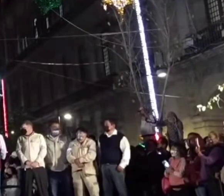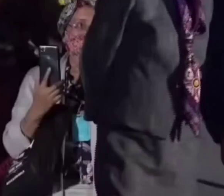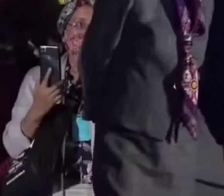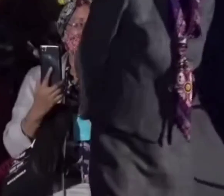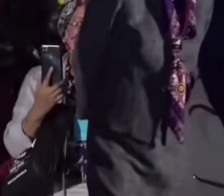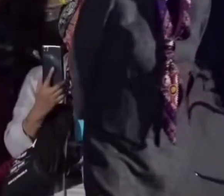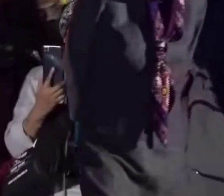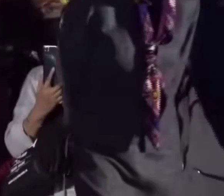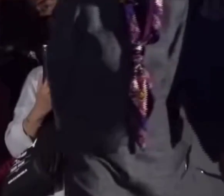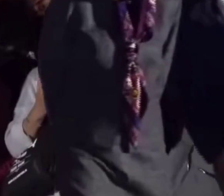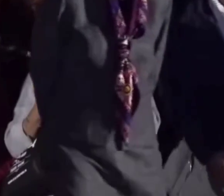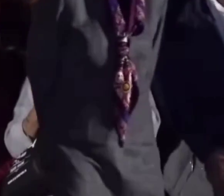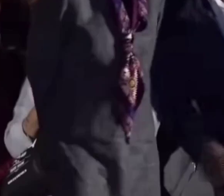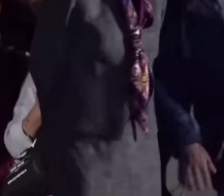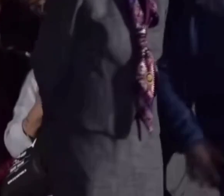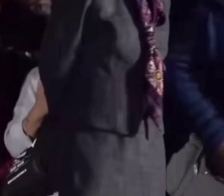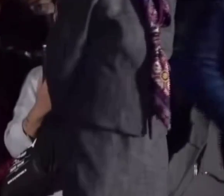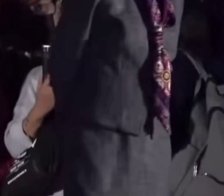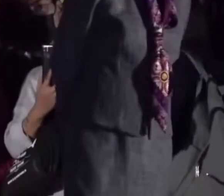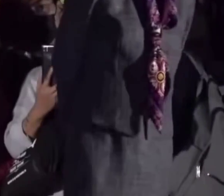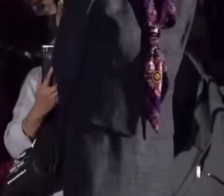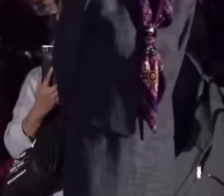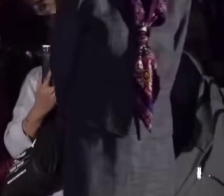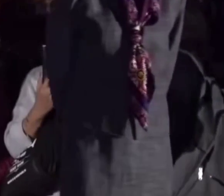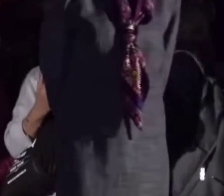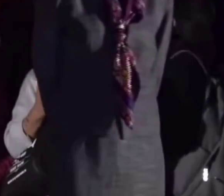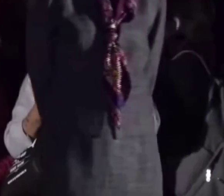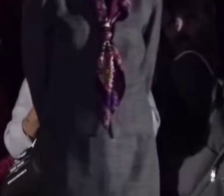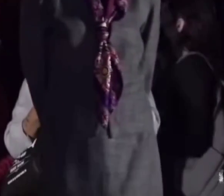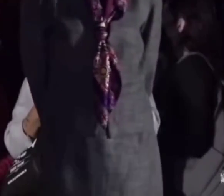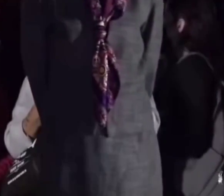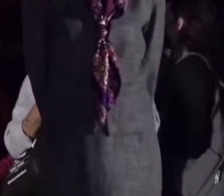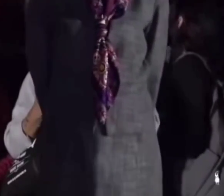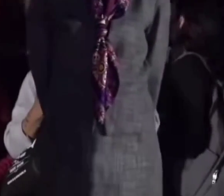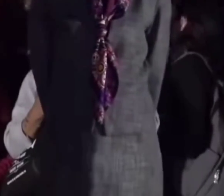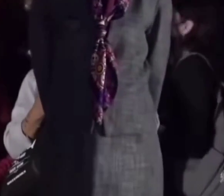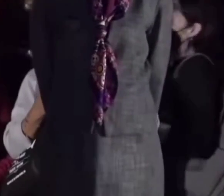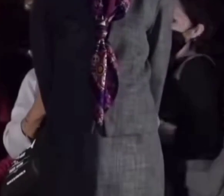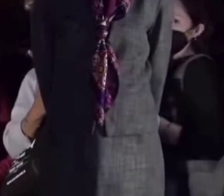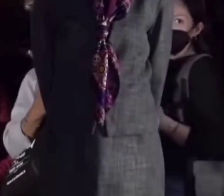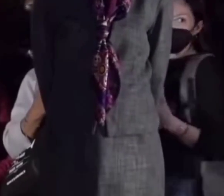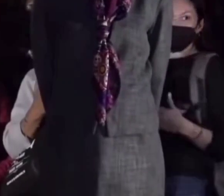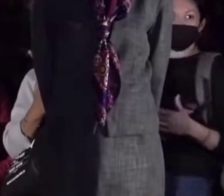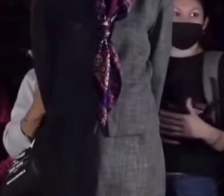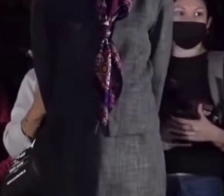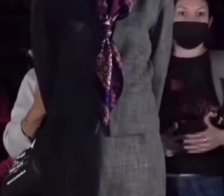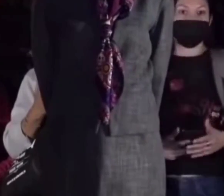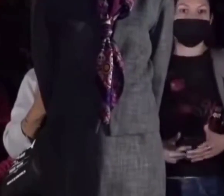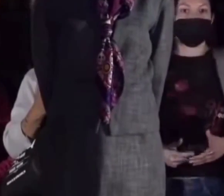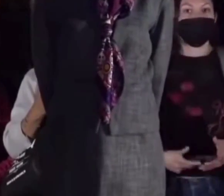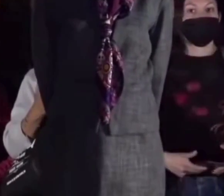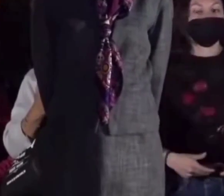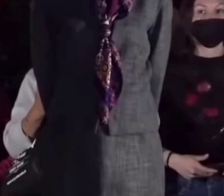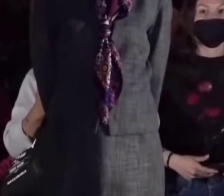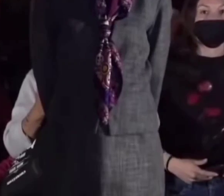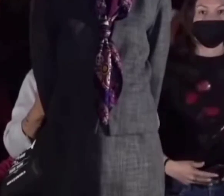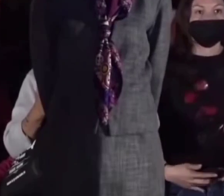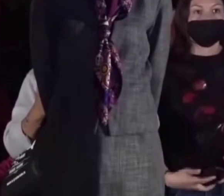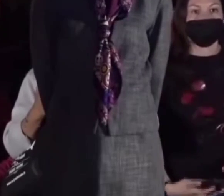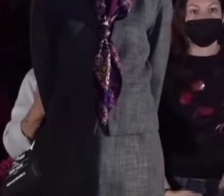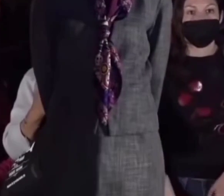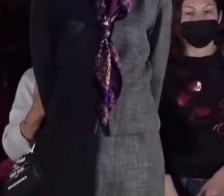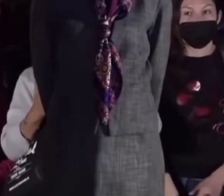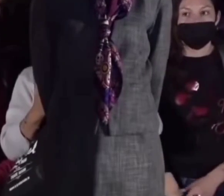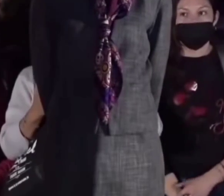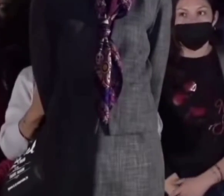este tema de la flor de Nochebuena. Y lo que van a ver son 21.000 nodos LEDs que se van a encender en unos